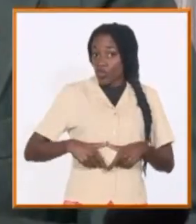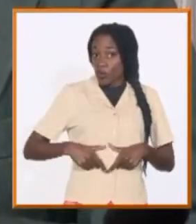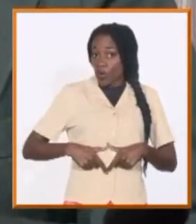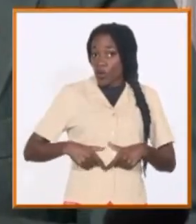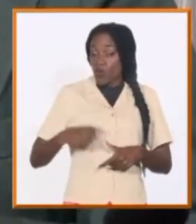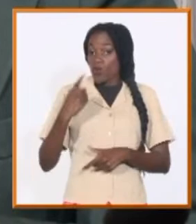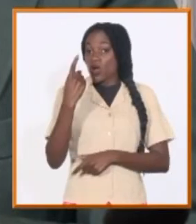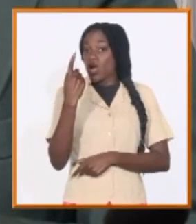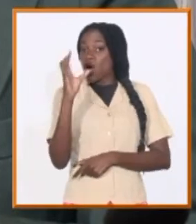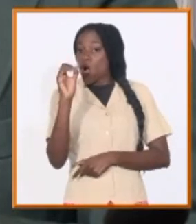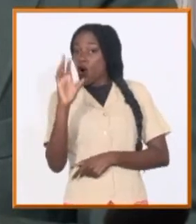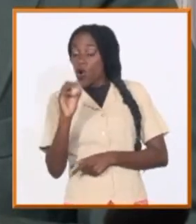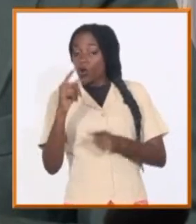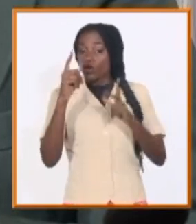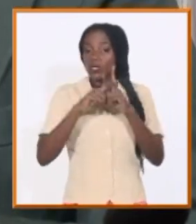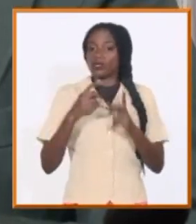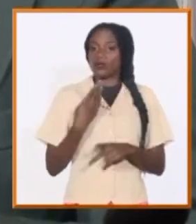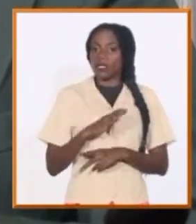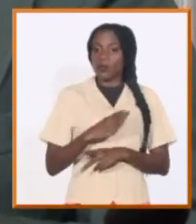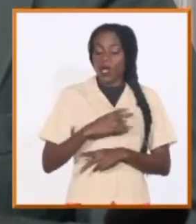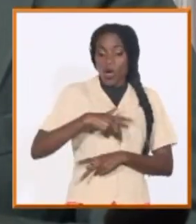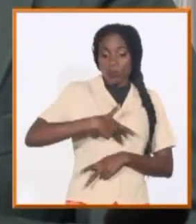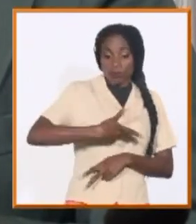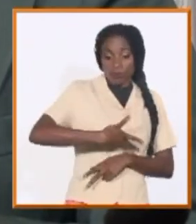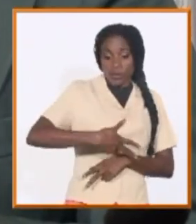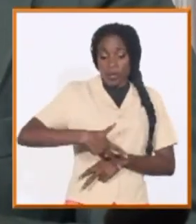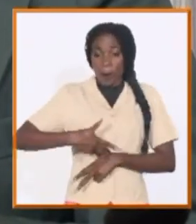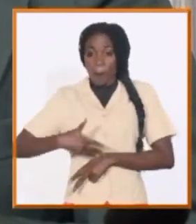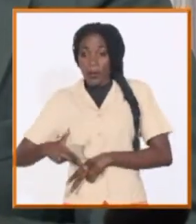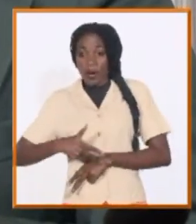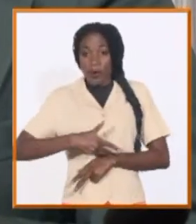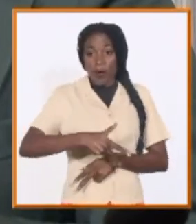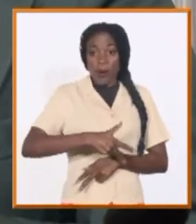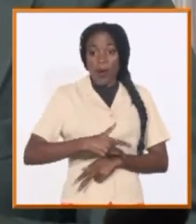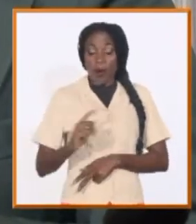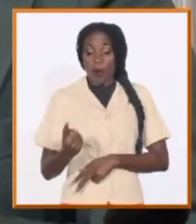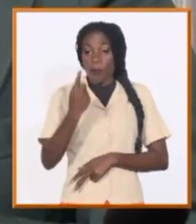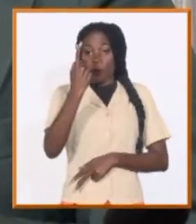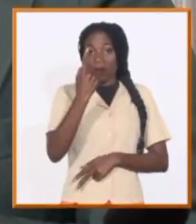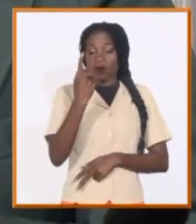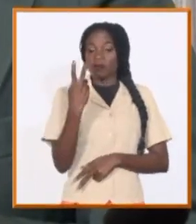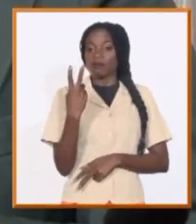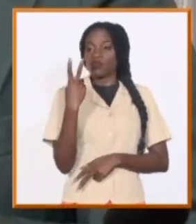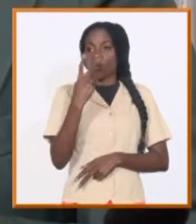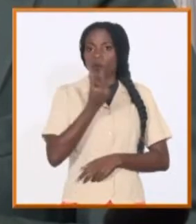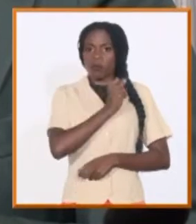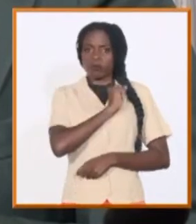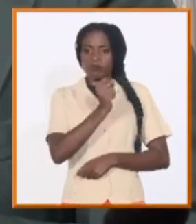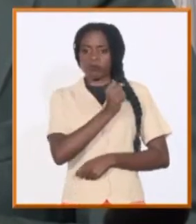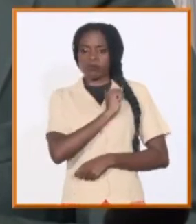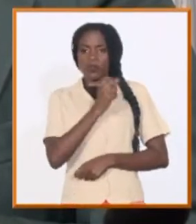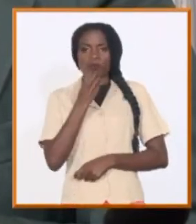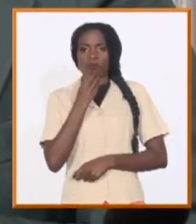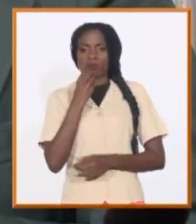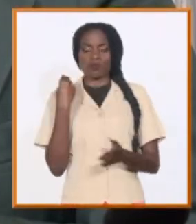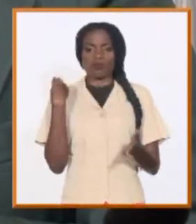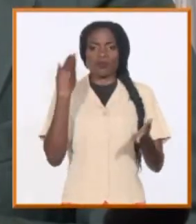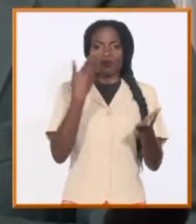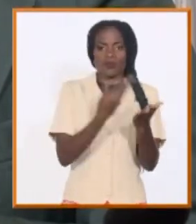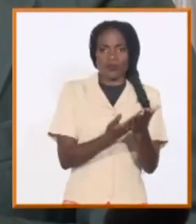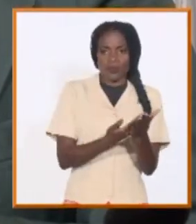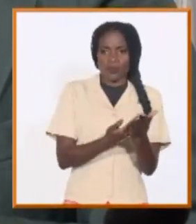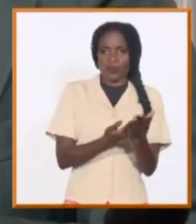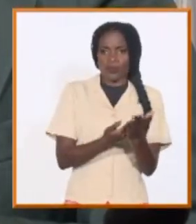plata. Pero lo del tenis de mesa es impresionante. Porque el tenis de mesa por primera vez gana 2 coronas en unos Juegos Panamericanos. No se ha alcanzado un título desde